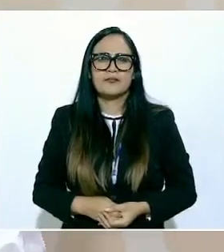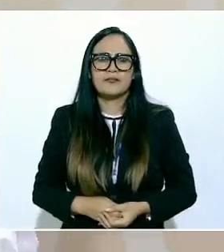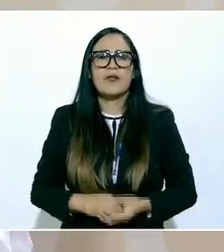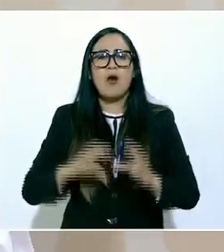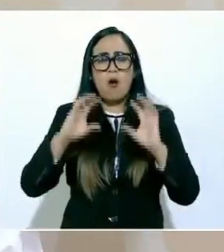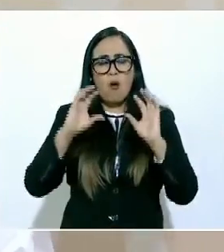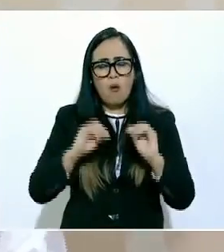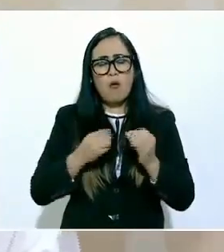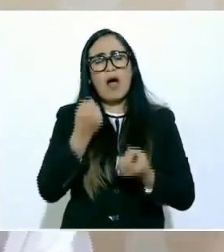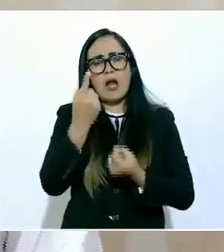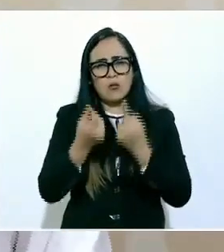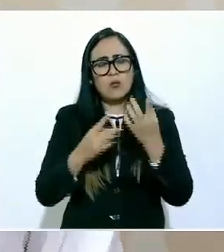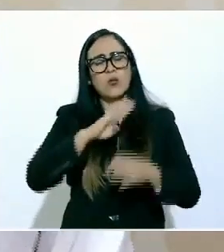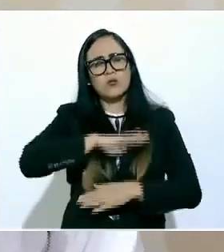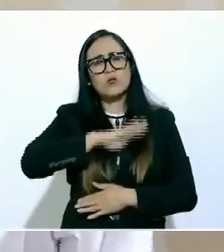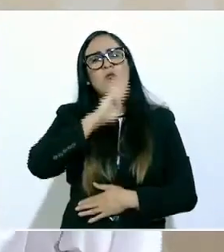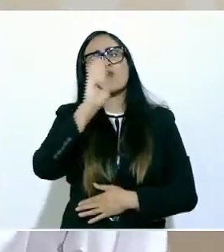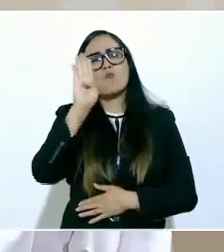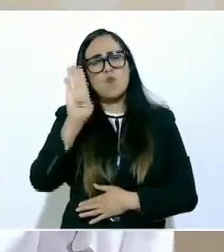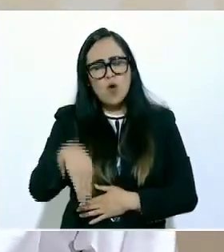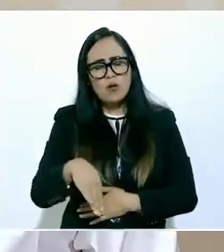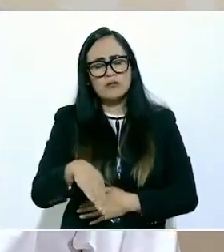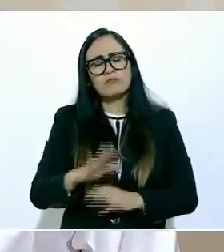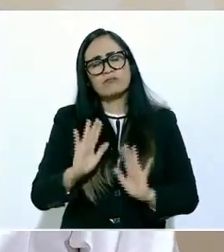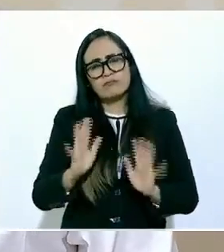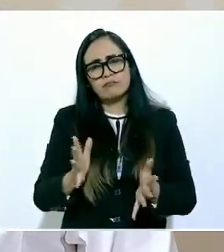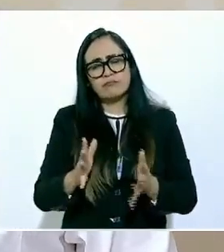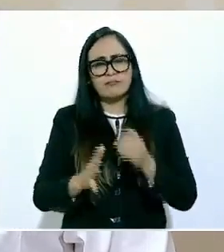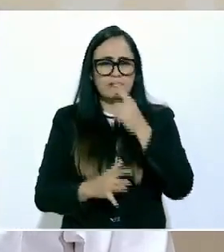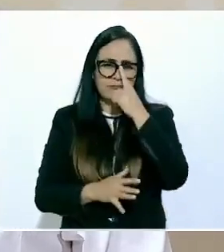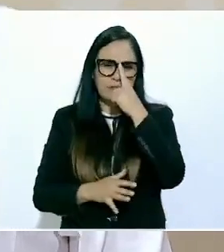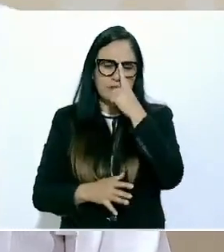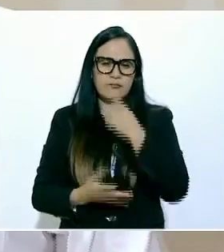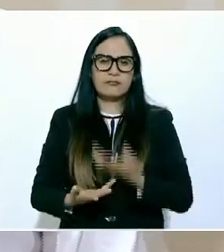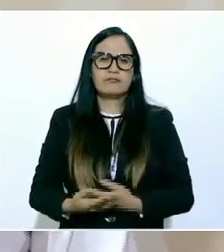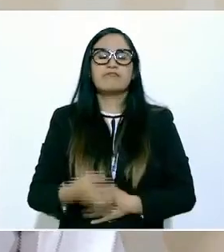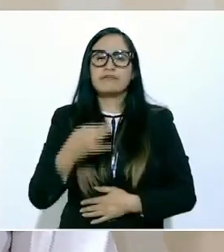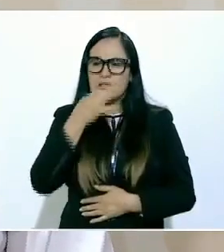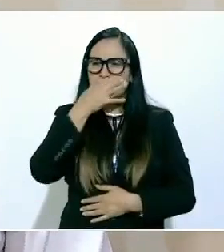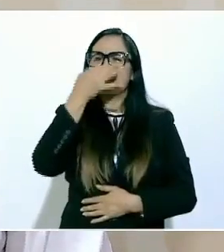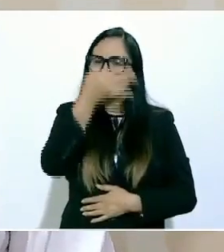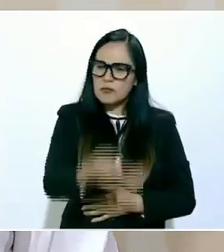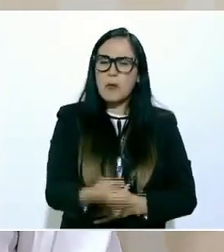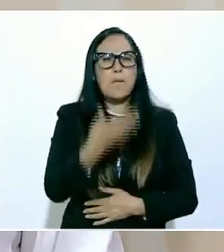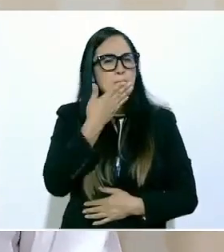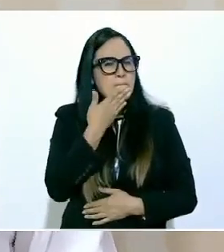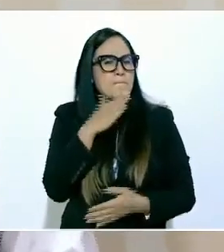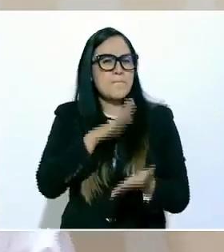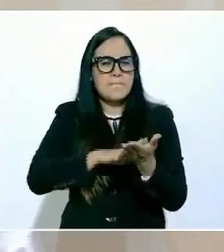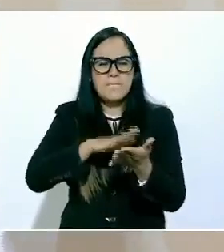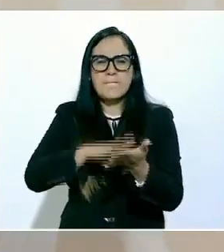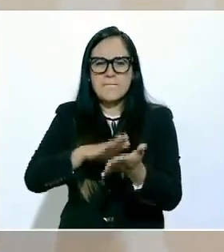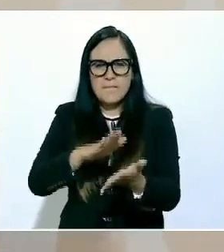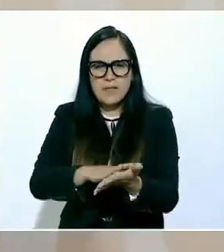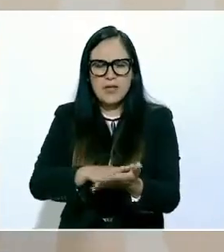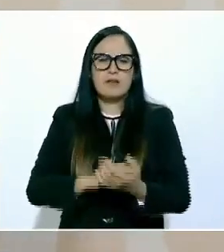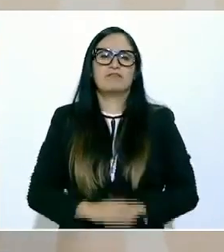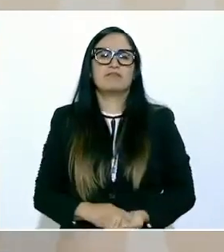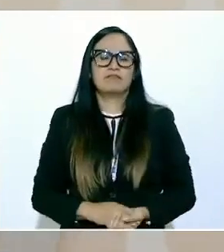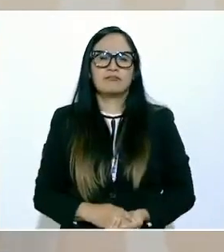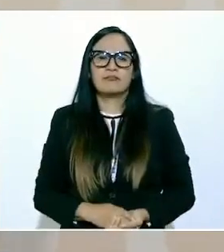cerraron sus ojos y se quedaron velando, les informamos que vamos bien, que vamos